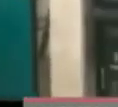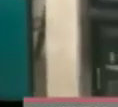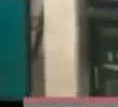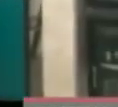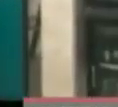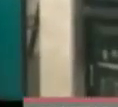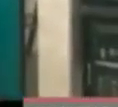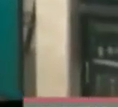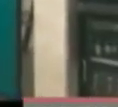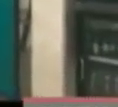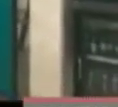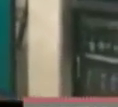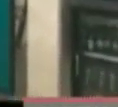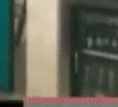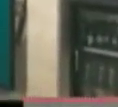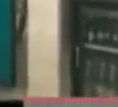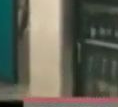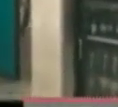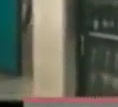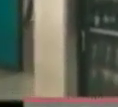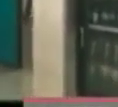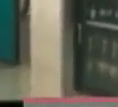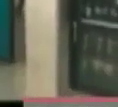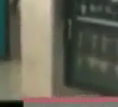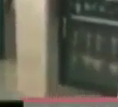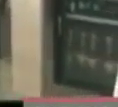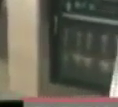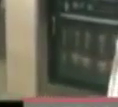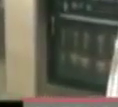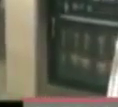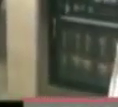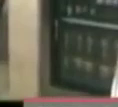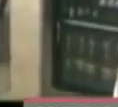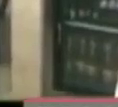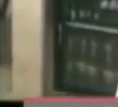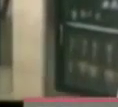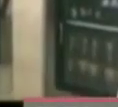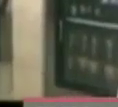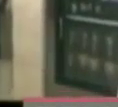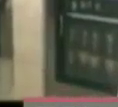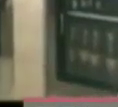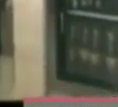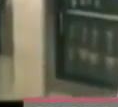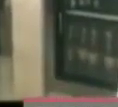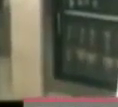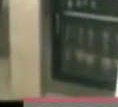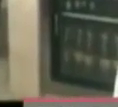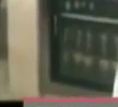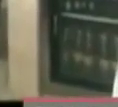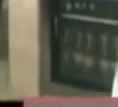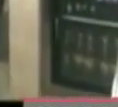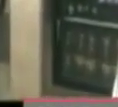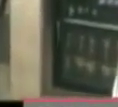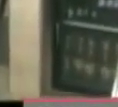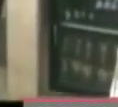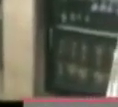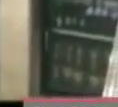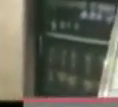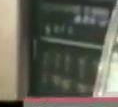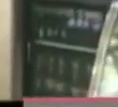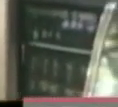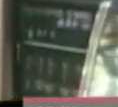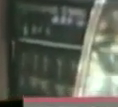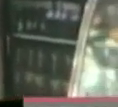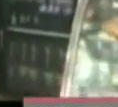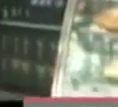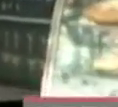que participaron en querer un local, yo se lo cedí y ellos lo adecuaron a